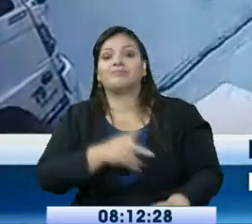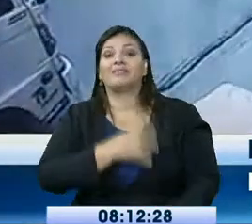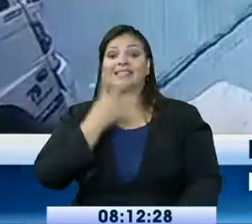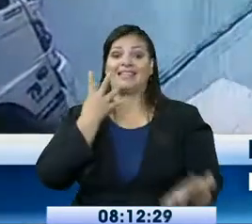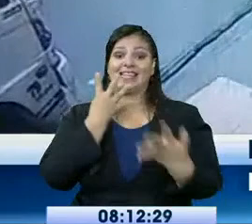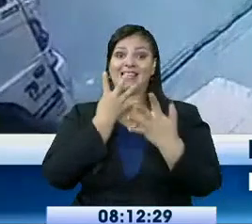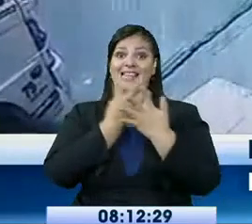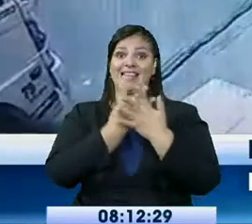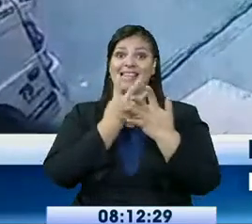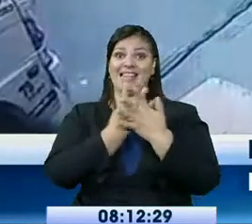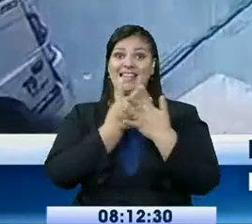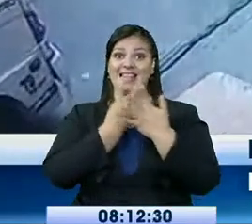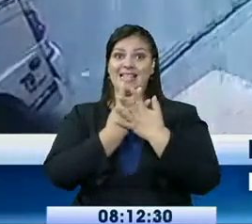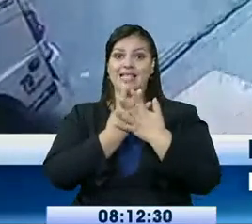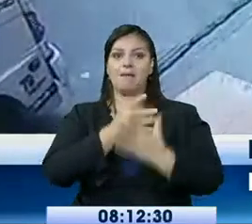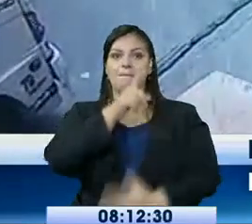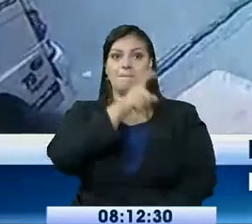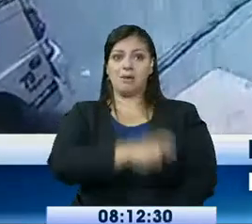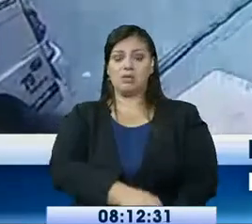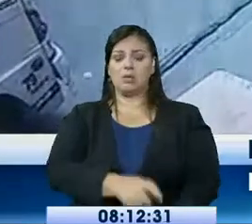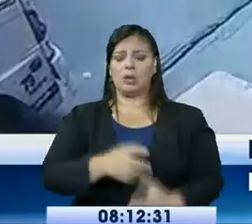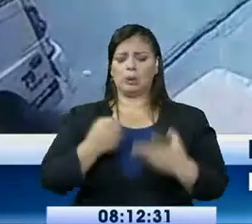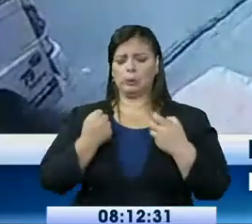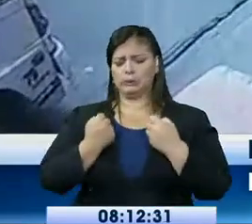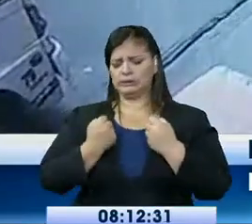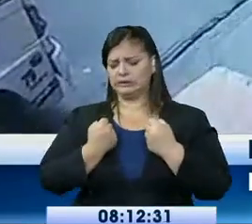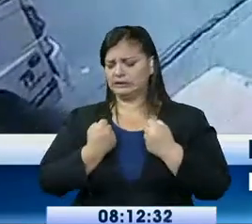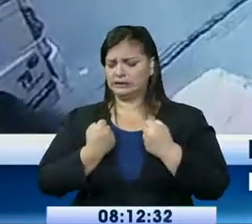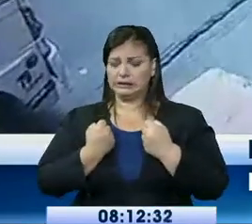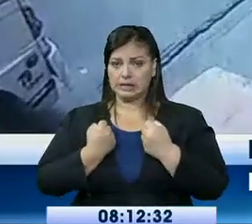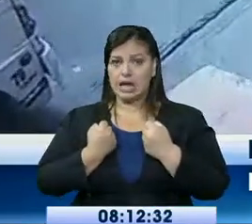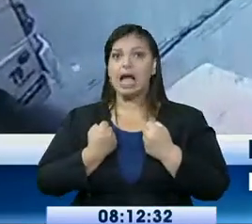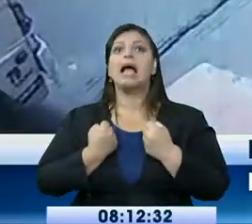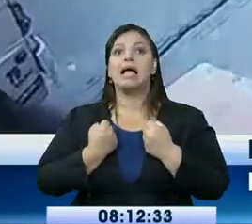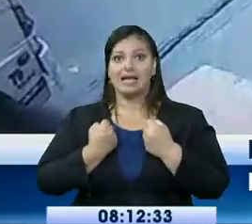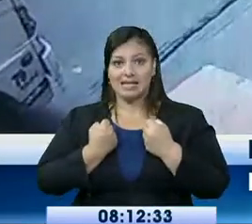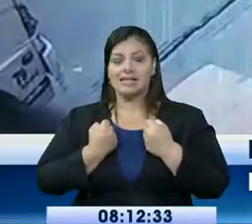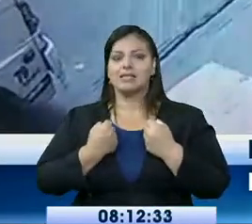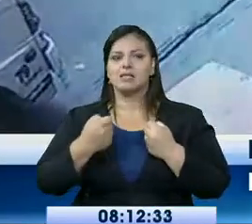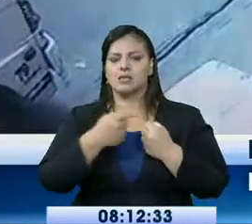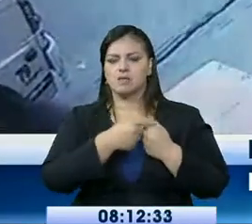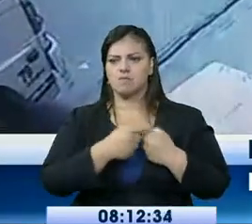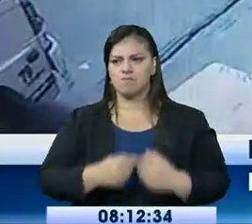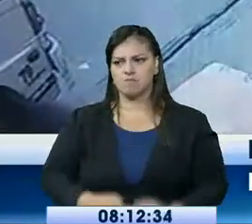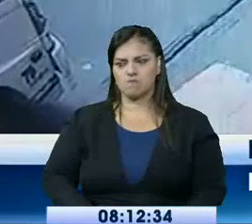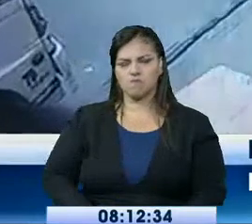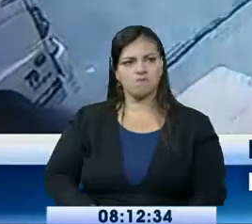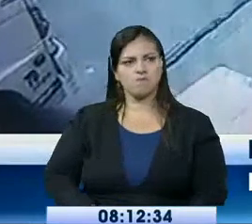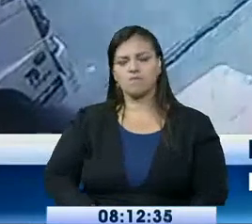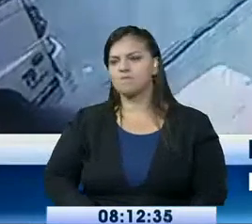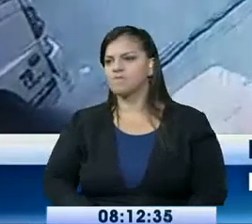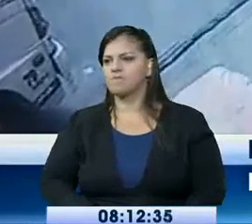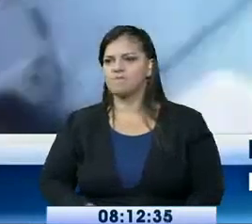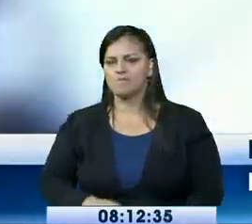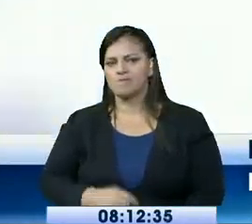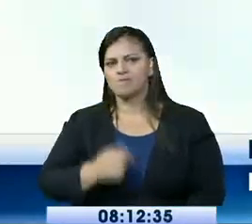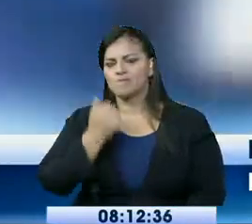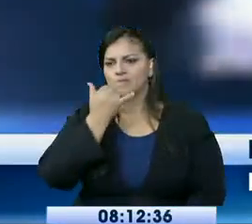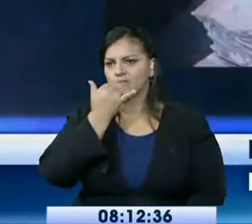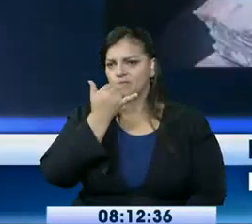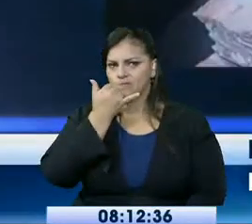carcelario. Uno de los detenidos sería familiar de un PPL. Vemos que presuntamente tiene relación